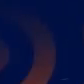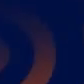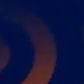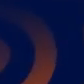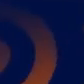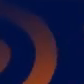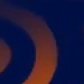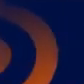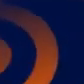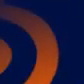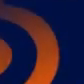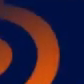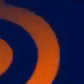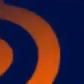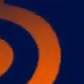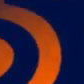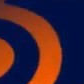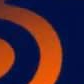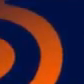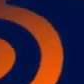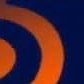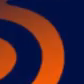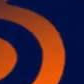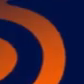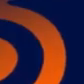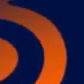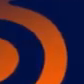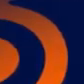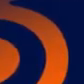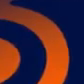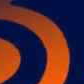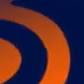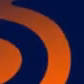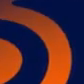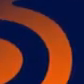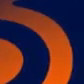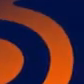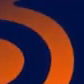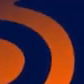estás viendo rtvc noticias